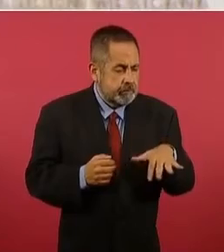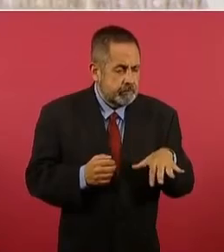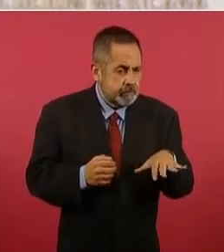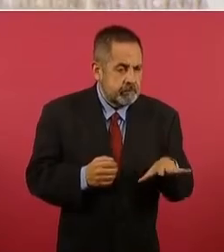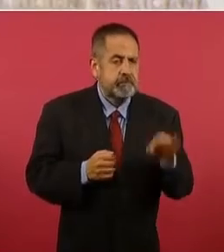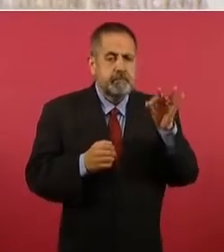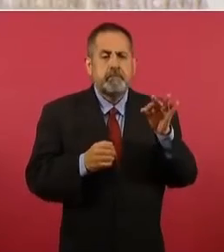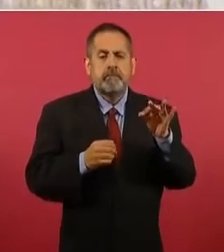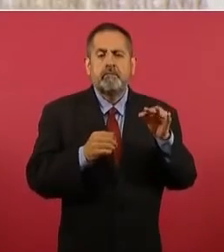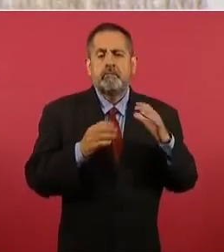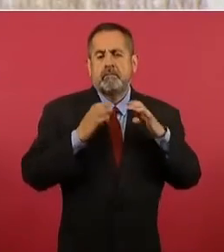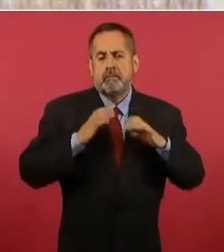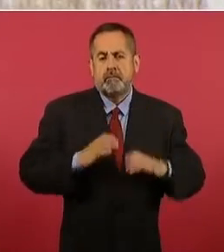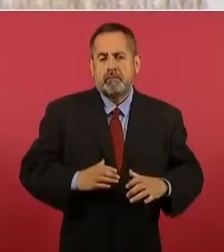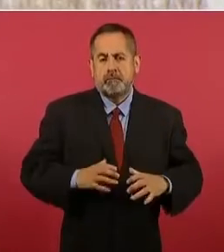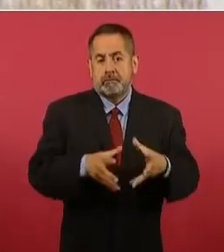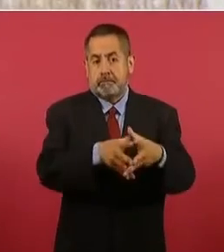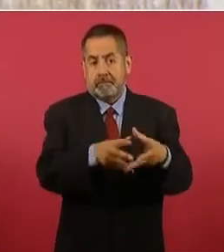los cuerpos.